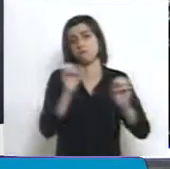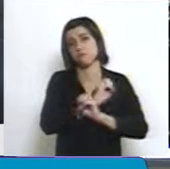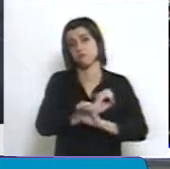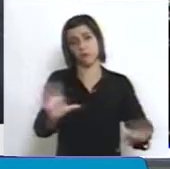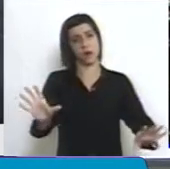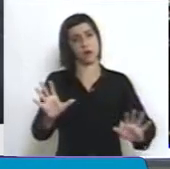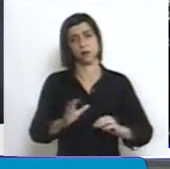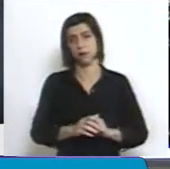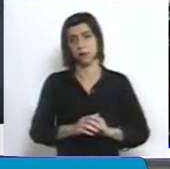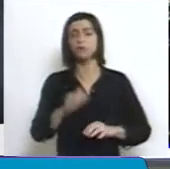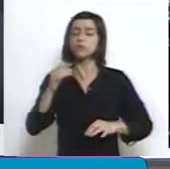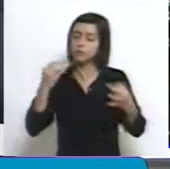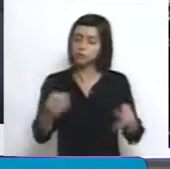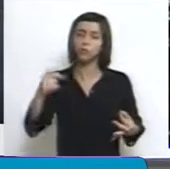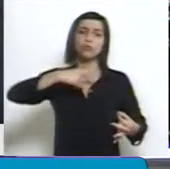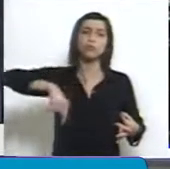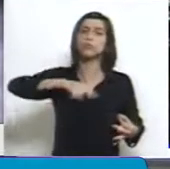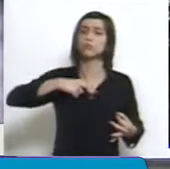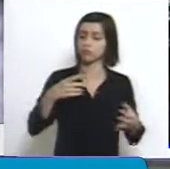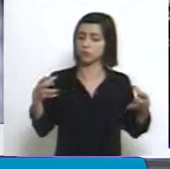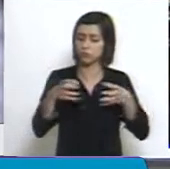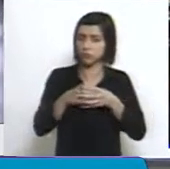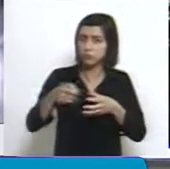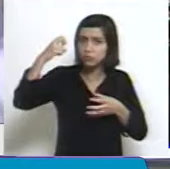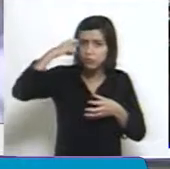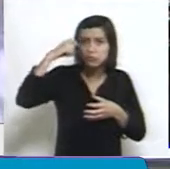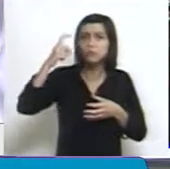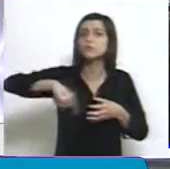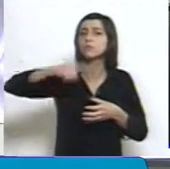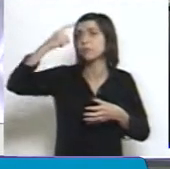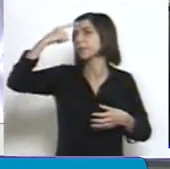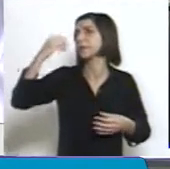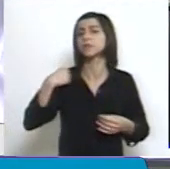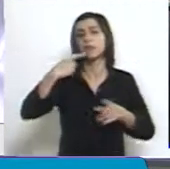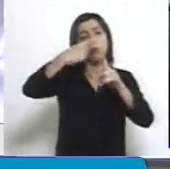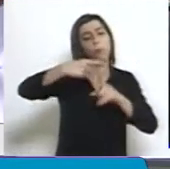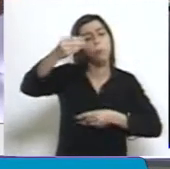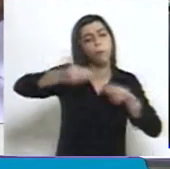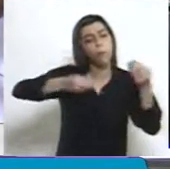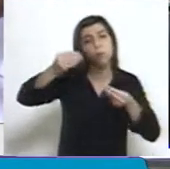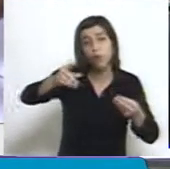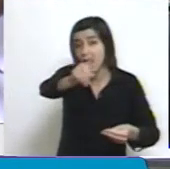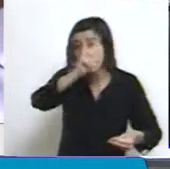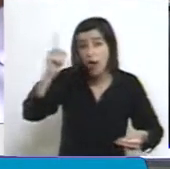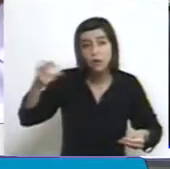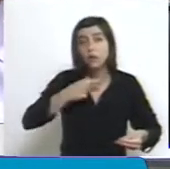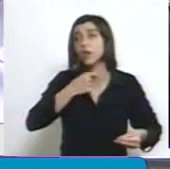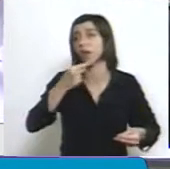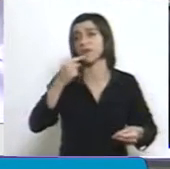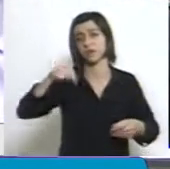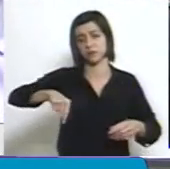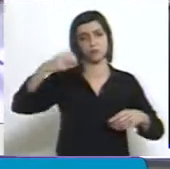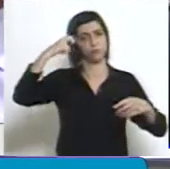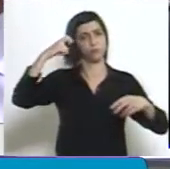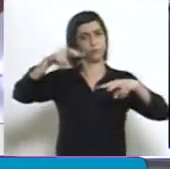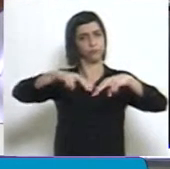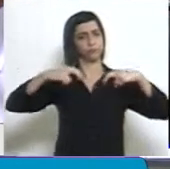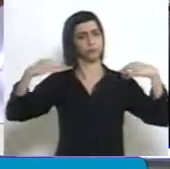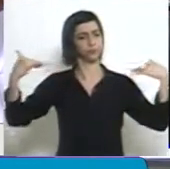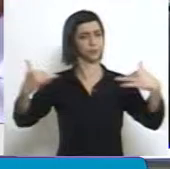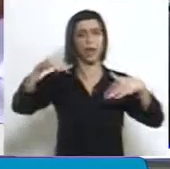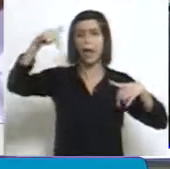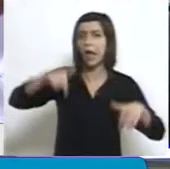Unión Cívica Radical, propusimos que el presupuesto nacional permaneciera en esta Cámara y se convocara a